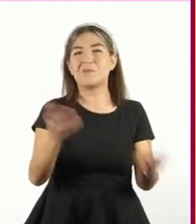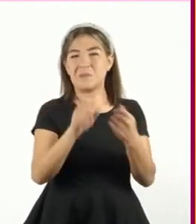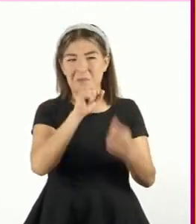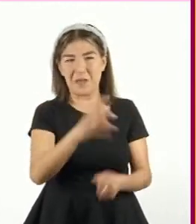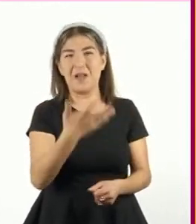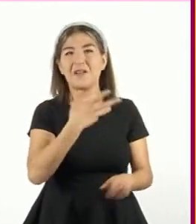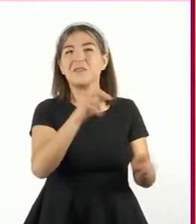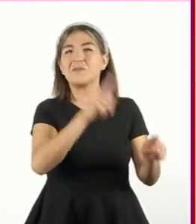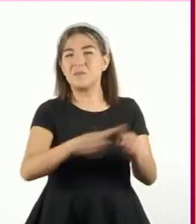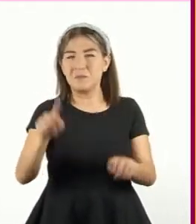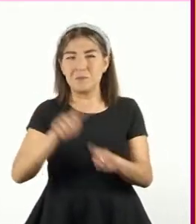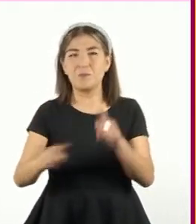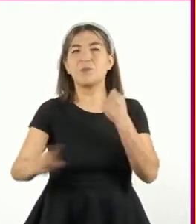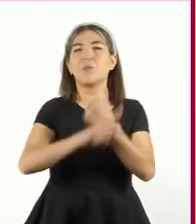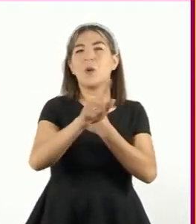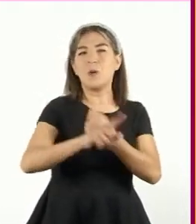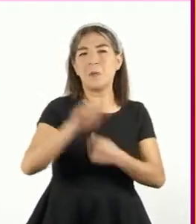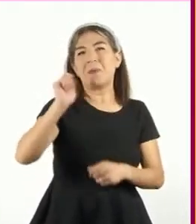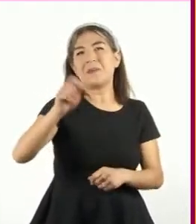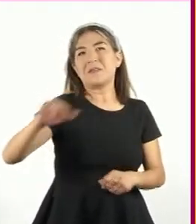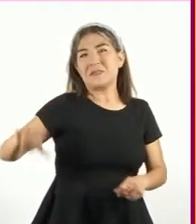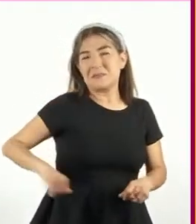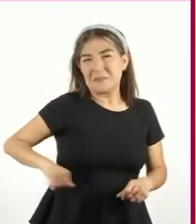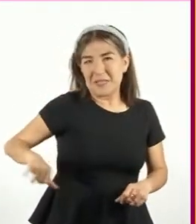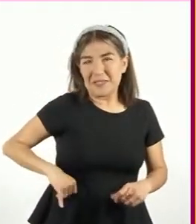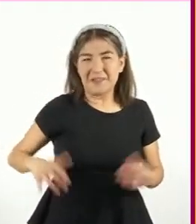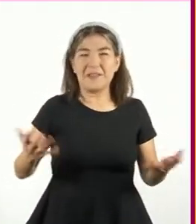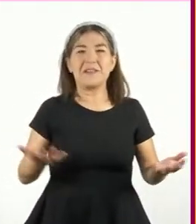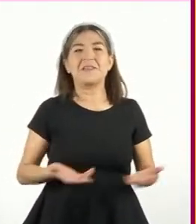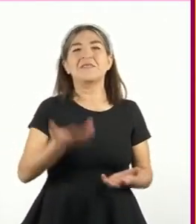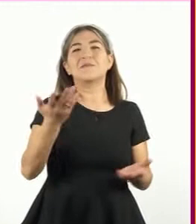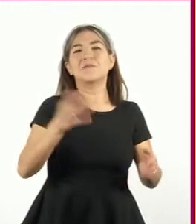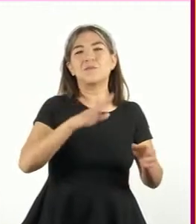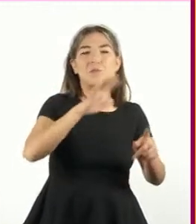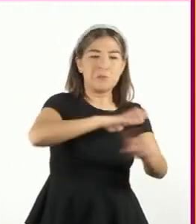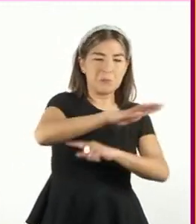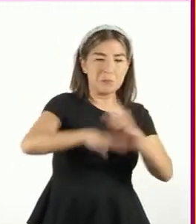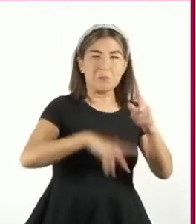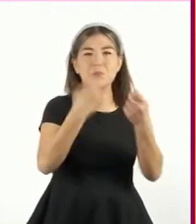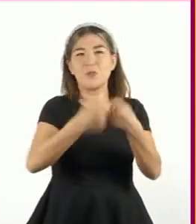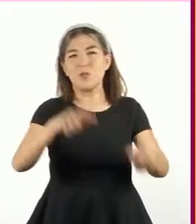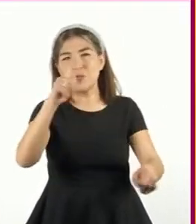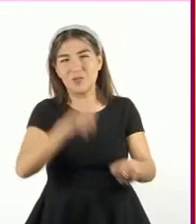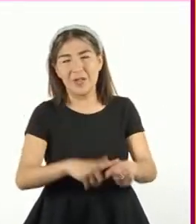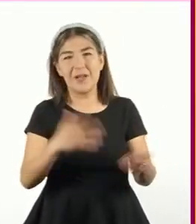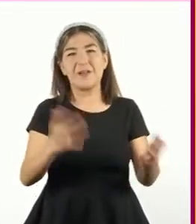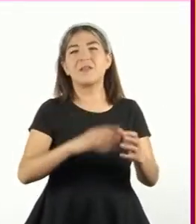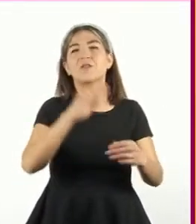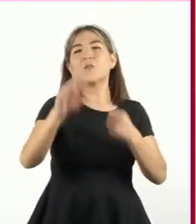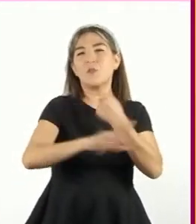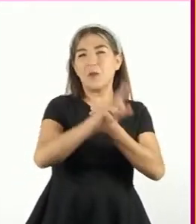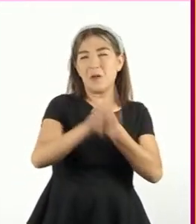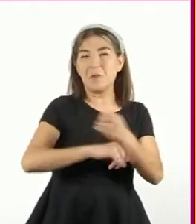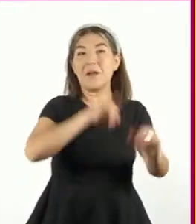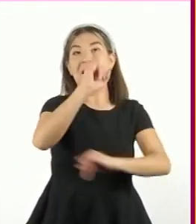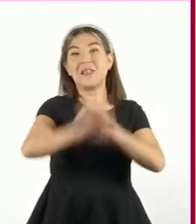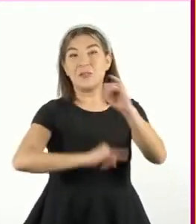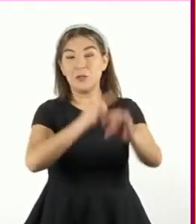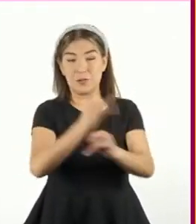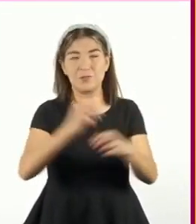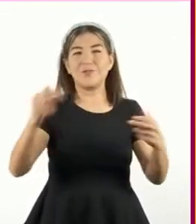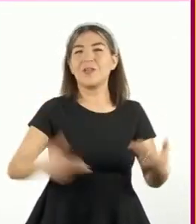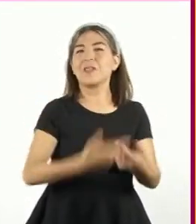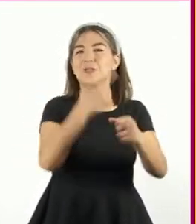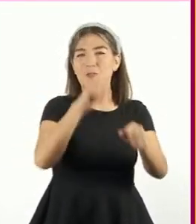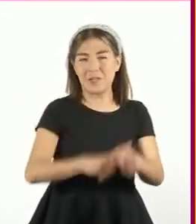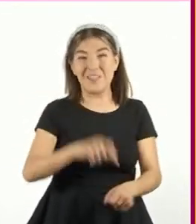habla de conflicto de intereses, de conflictos sociales, de conflictos internacionales y nacionales